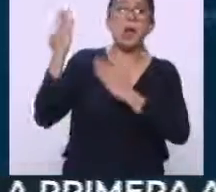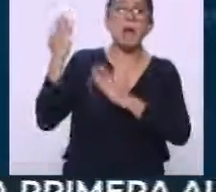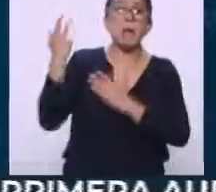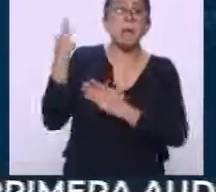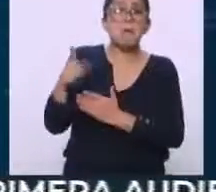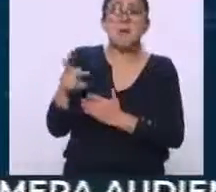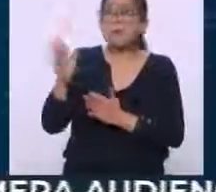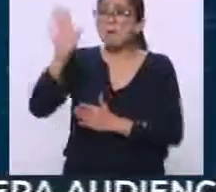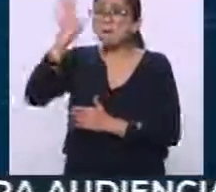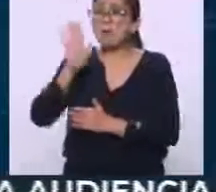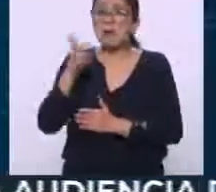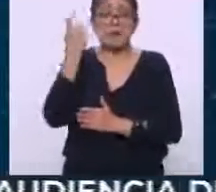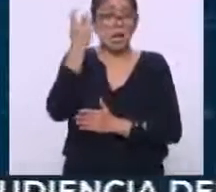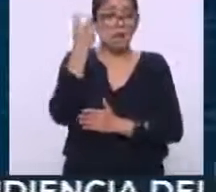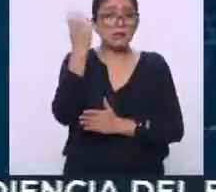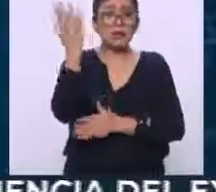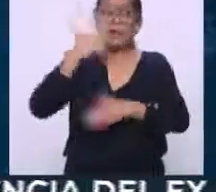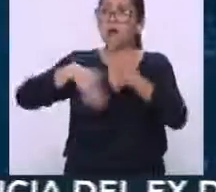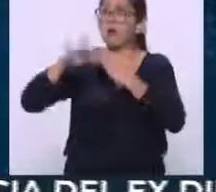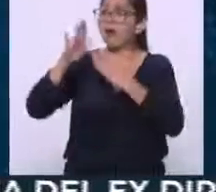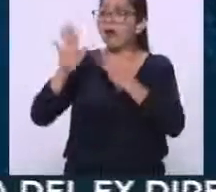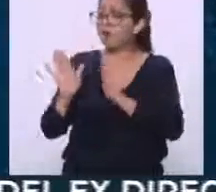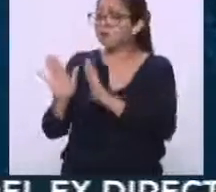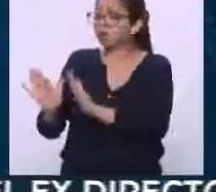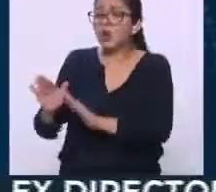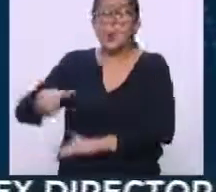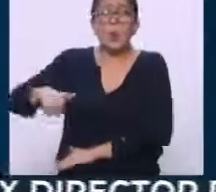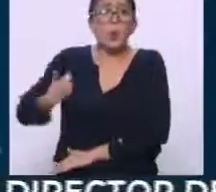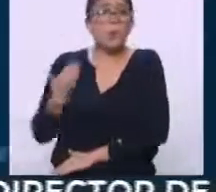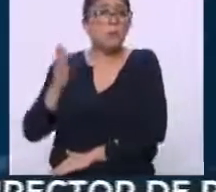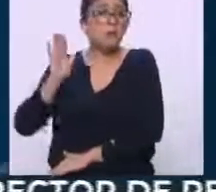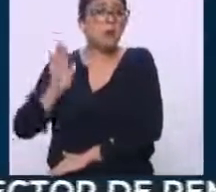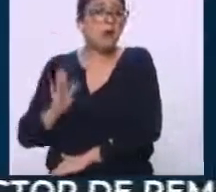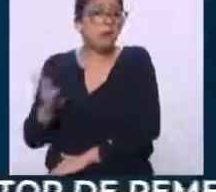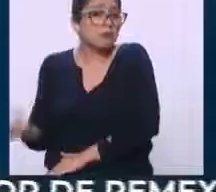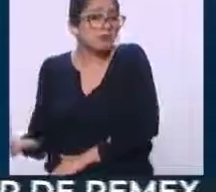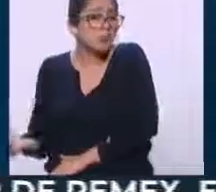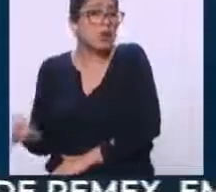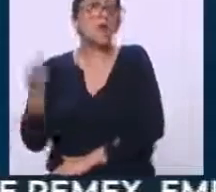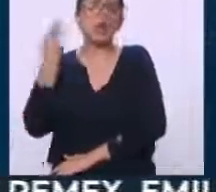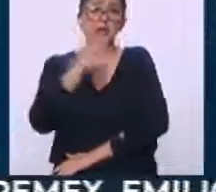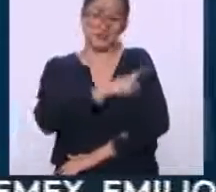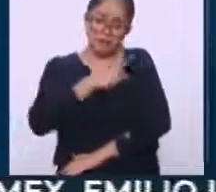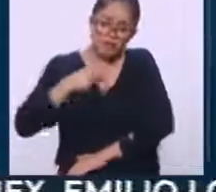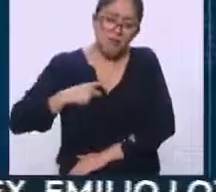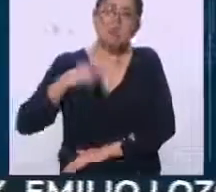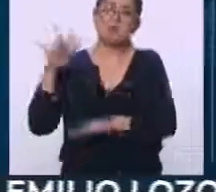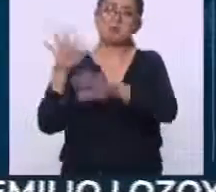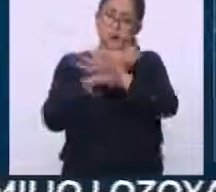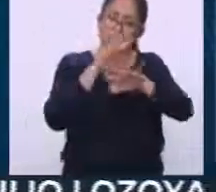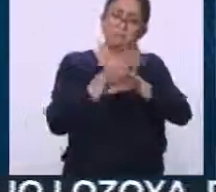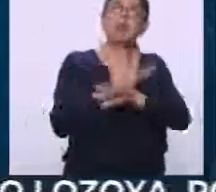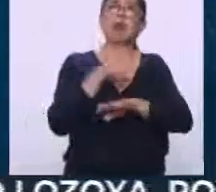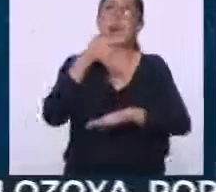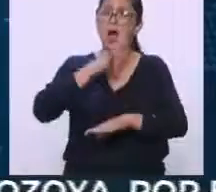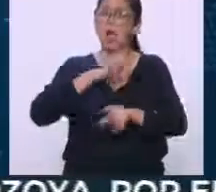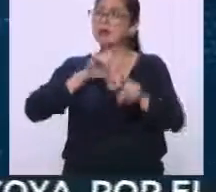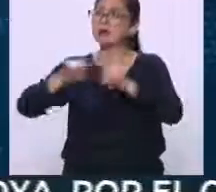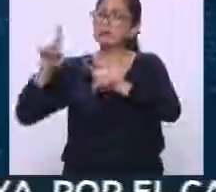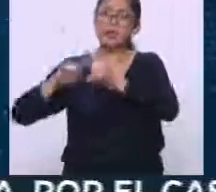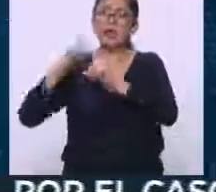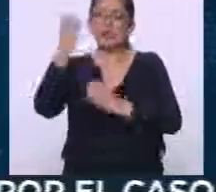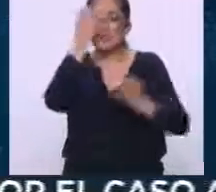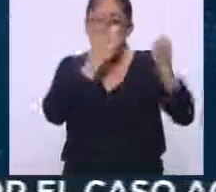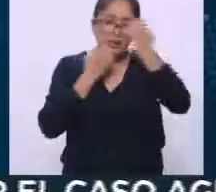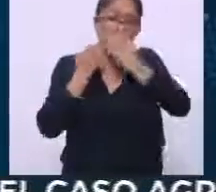quedado en un cajón, un poco tiene ciertas cosas que tendrían que mejorarse. Hay varios estudios que lo prueban, por lo menos yo en mi